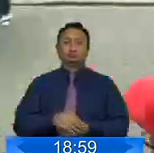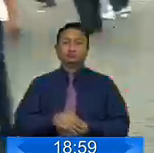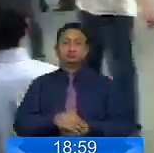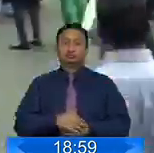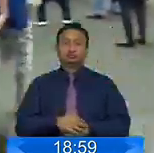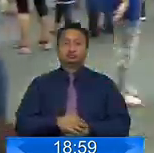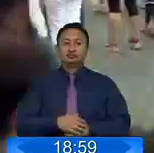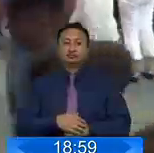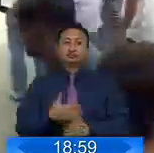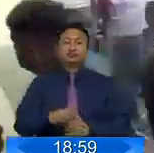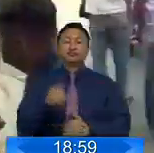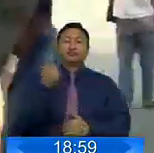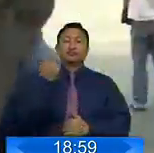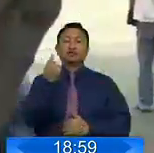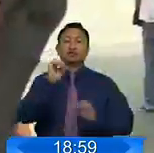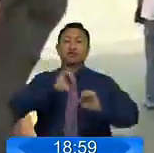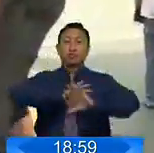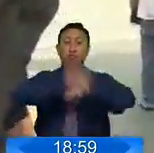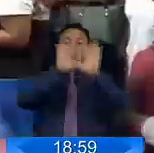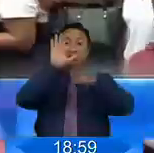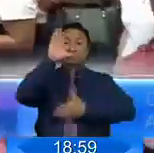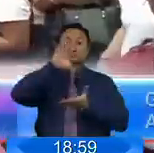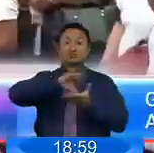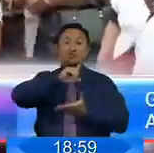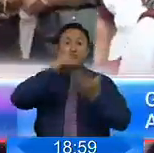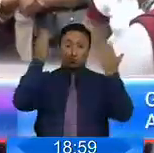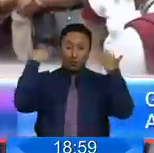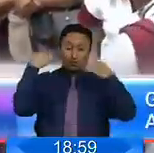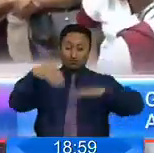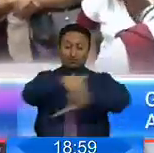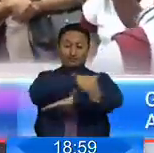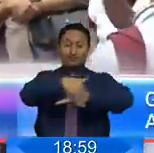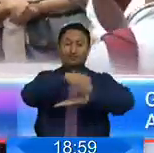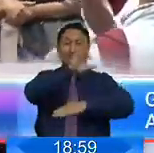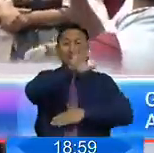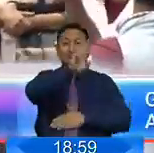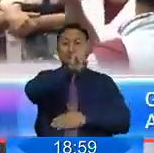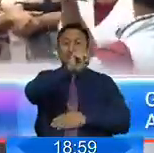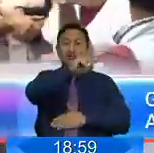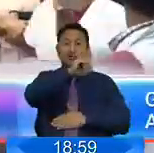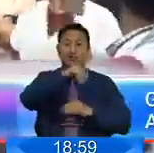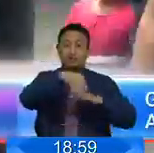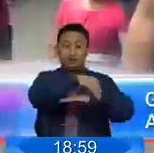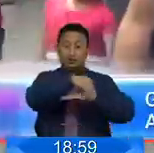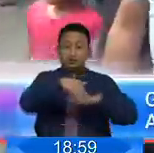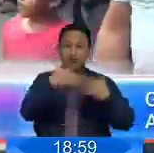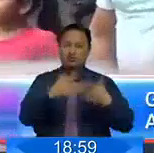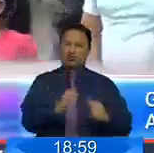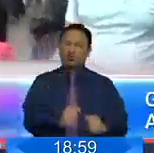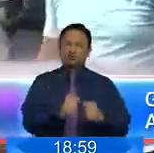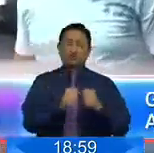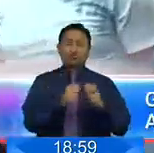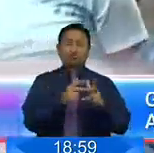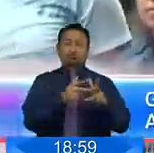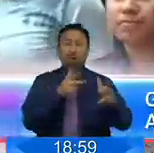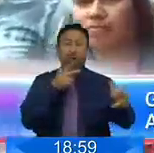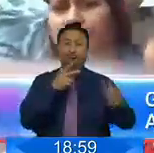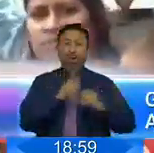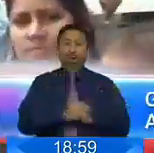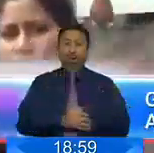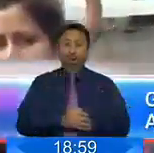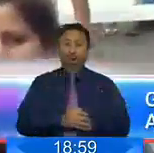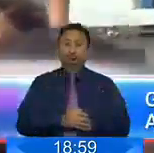Daban las 11 de la mañana en el centro de Guayaquil y en las calles el tráfico se volvía más pesado en la zona. De pronto, gran cantidad